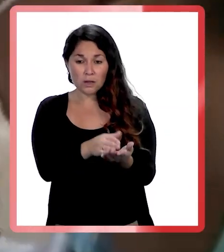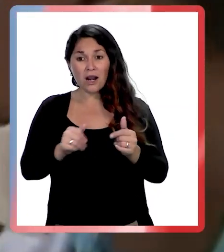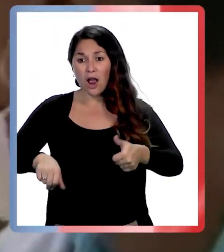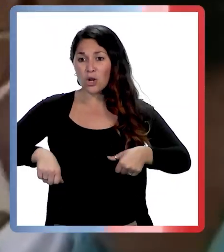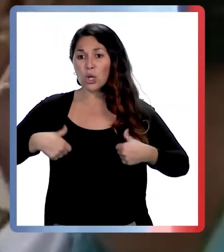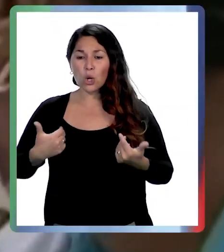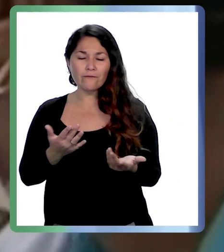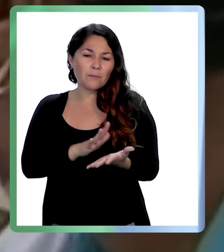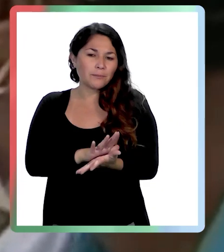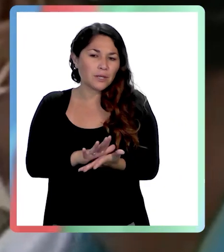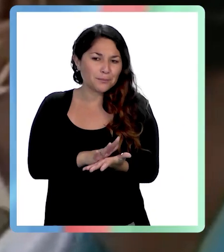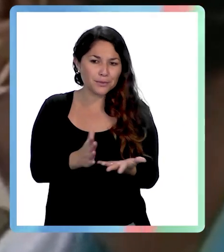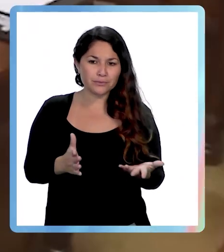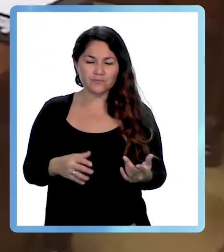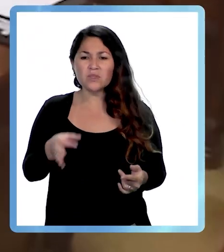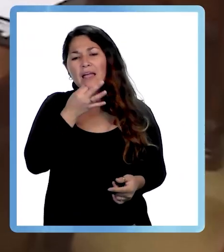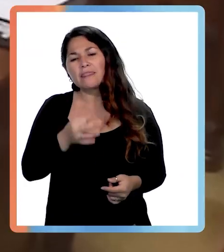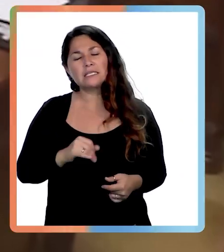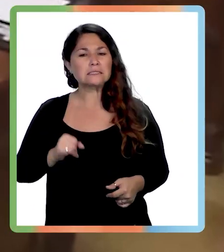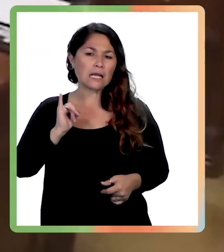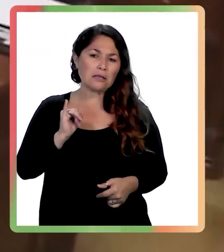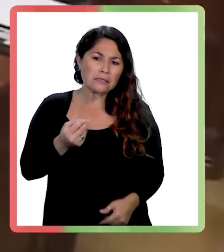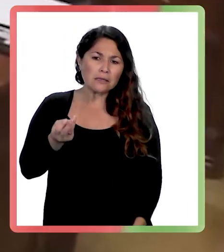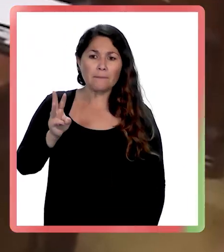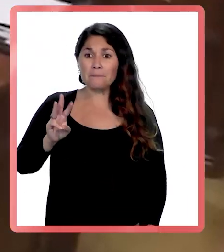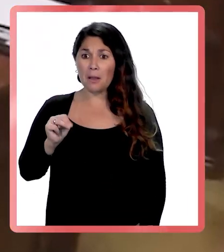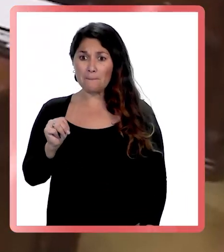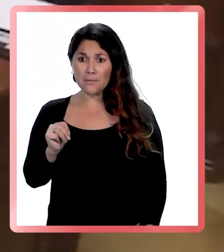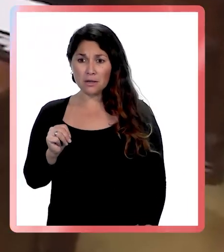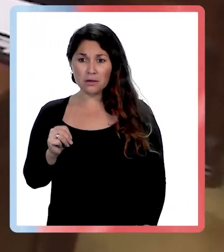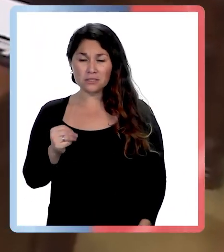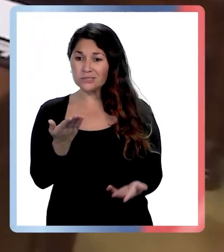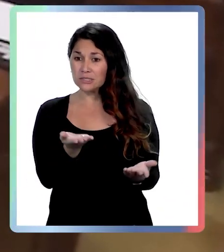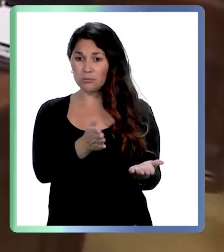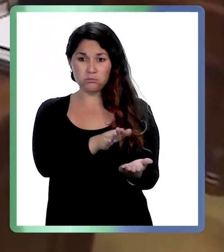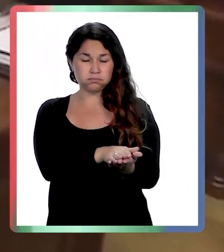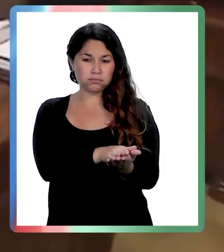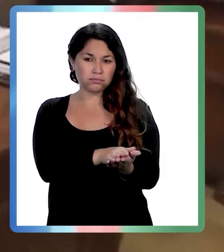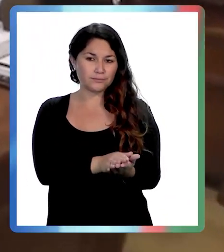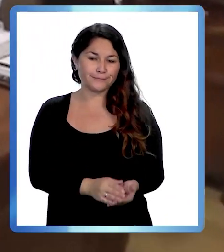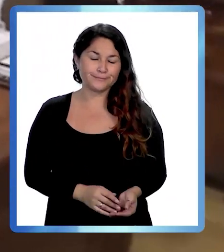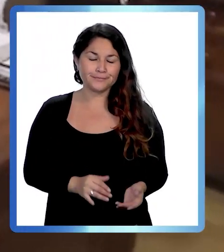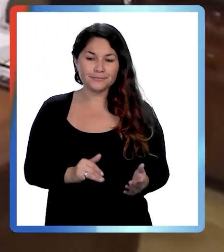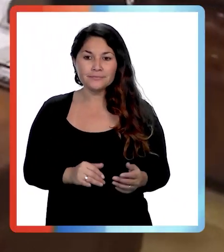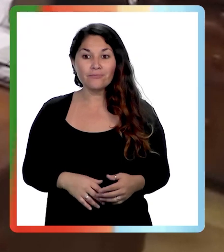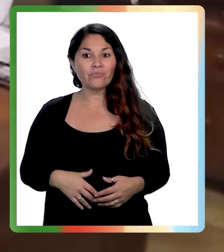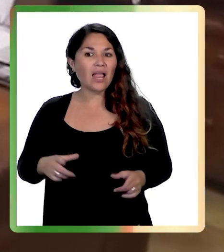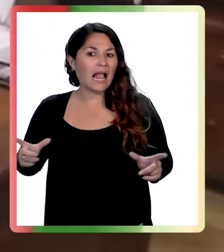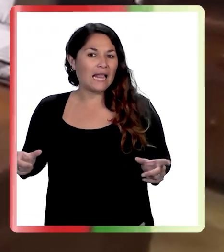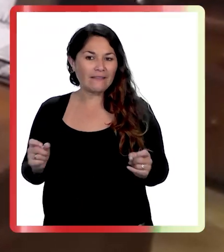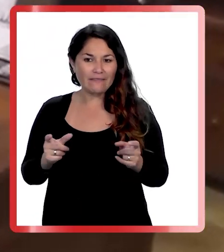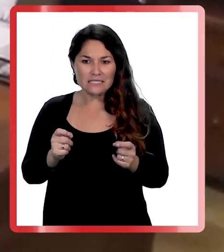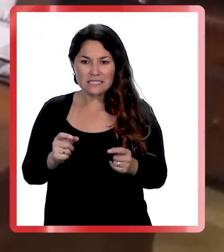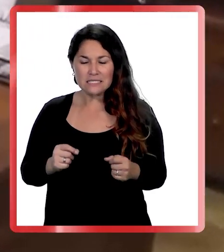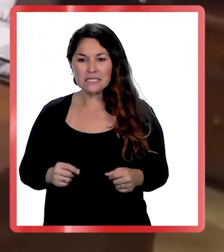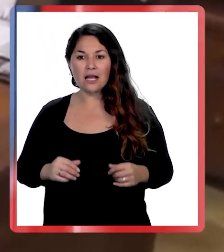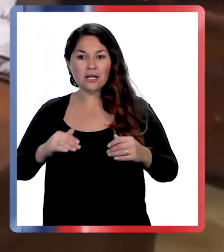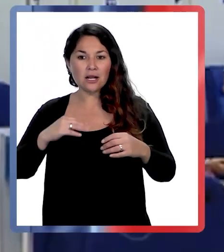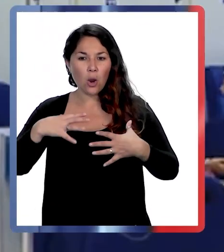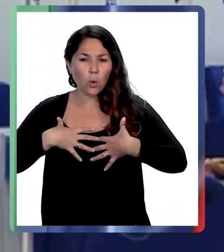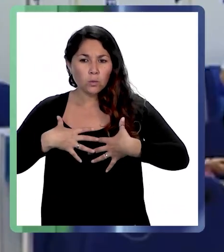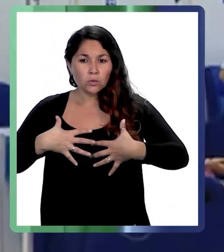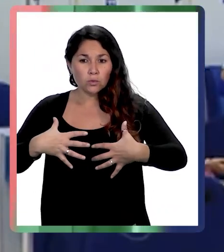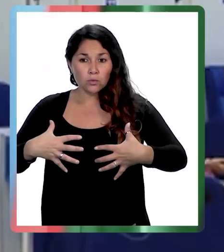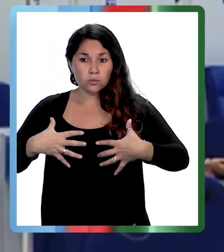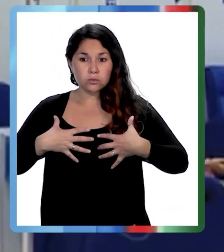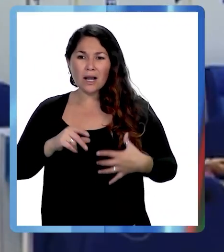en etapas precoces. O sea, el típico paciente que te dice, ¿sabes qué? Mi mamá falleció de, no sé, pues, de cáncer de pulmón a los 35